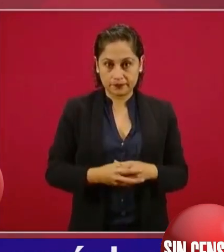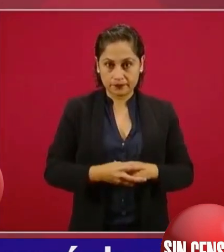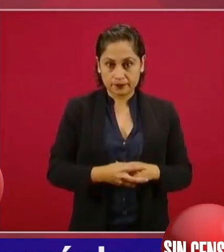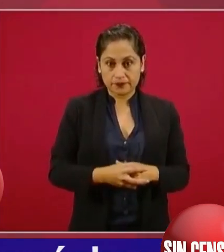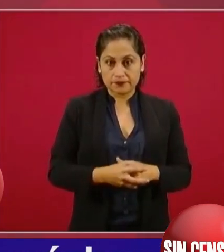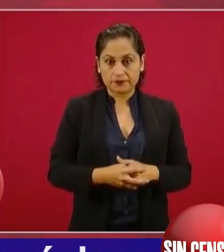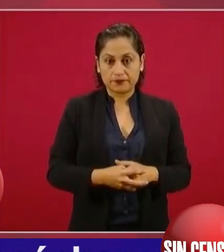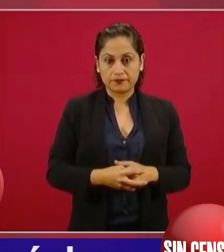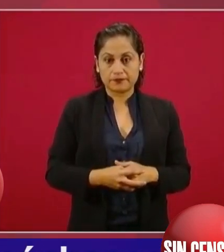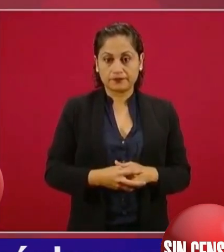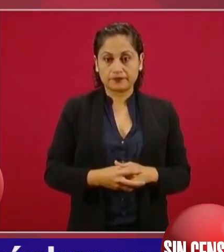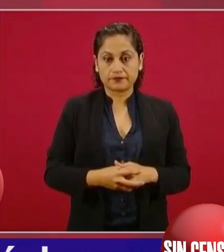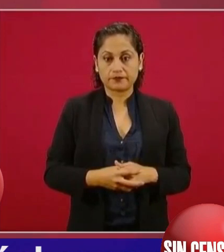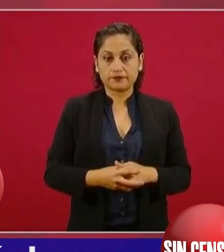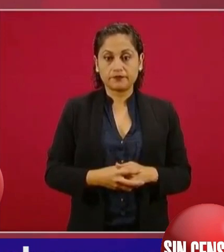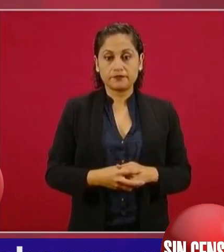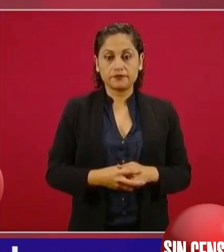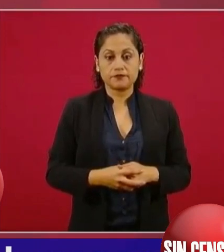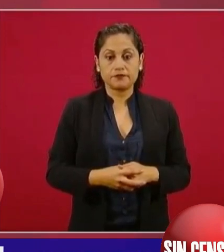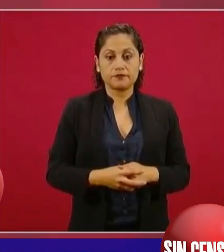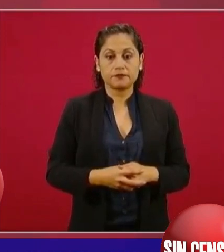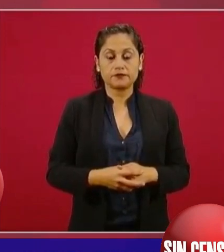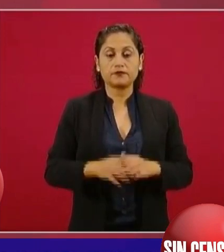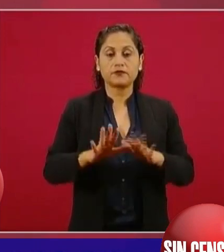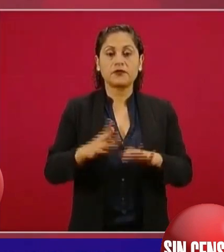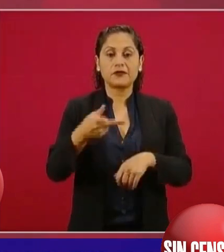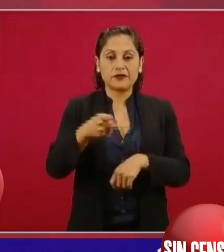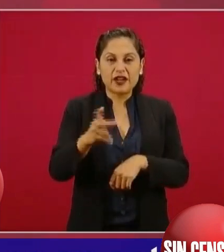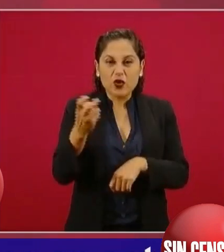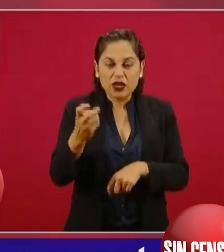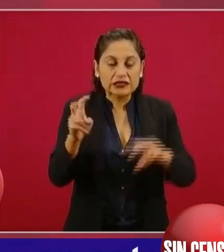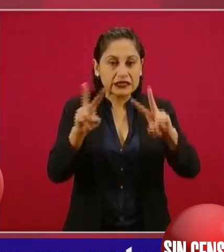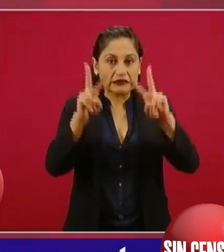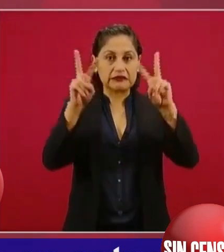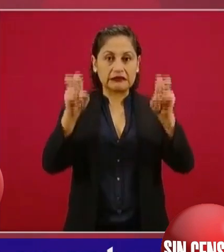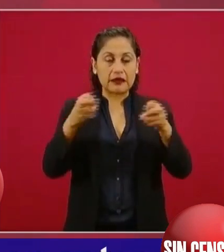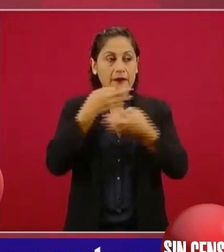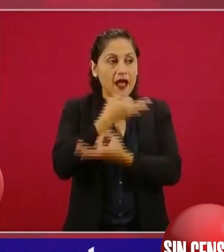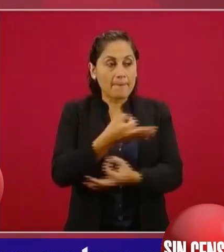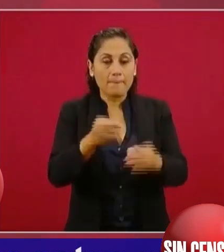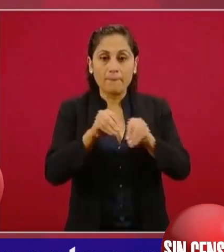O no tiene que ver con el gasto de publicidad, no, ahí sí